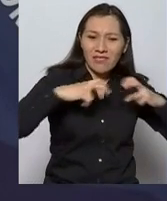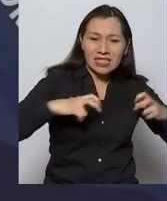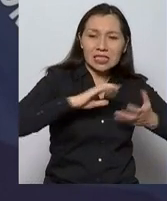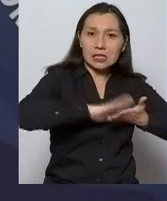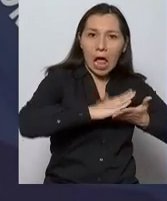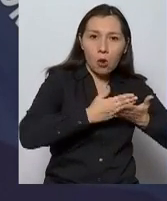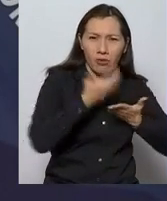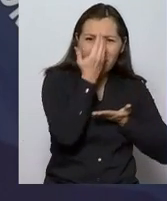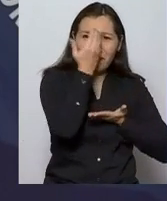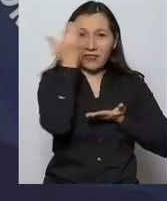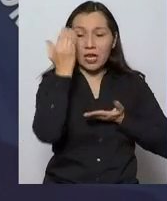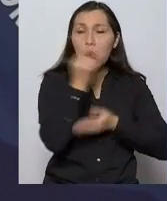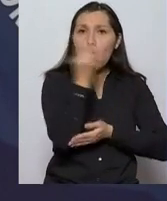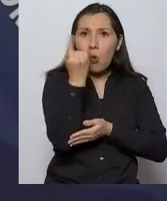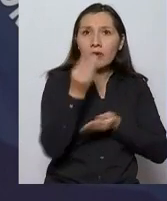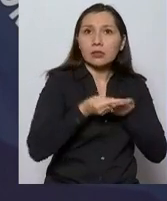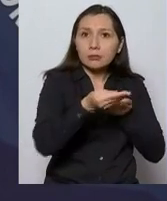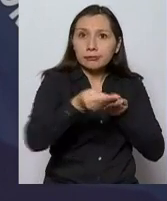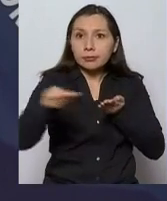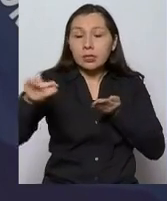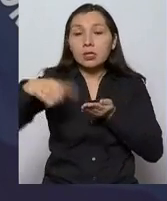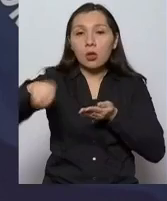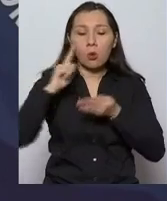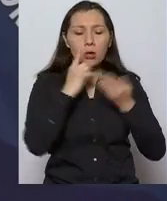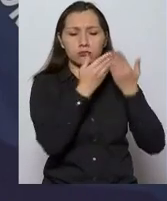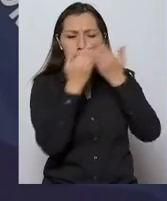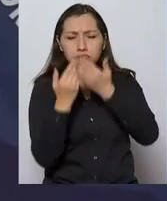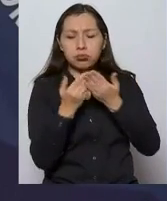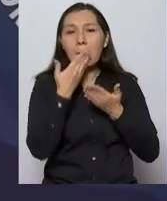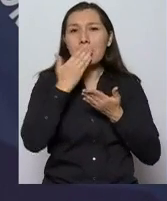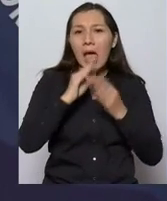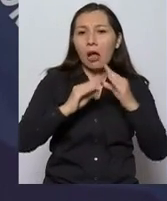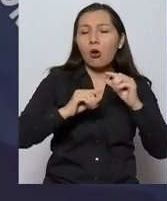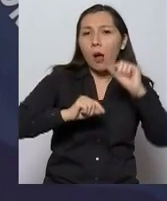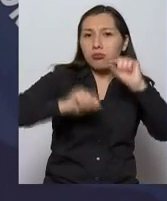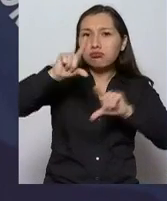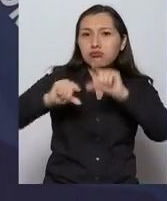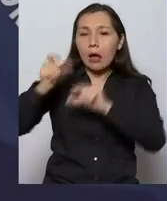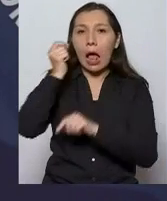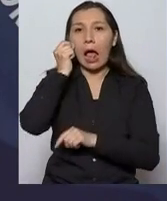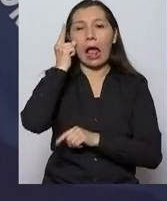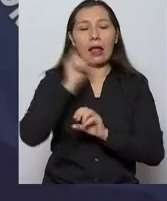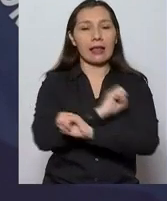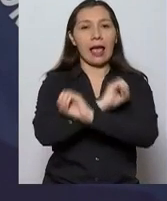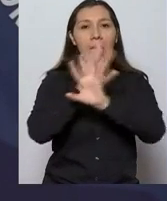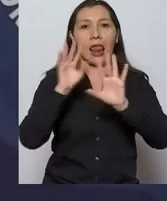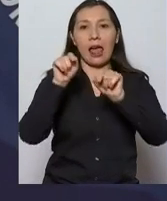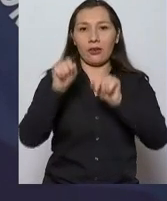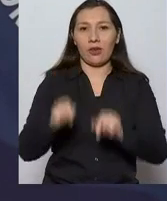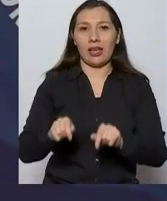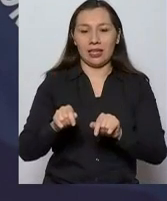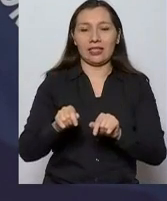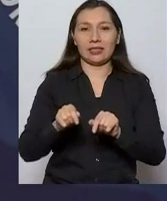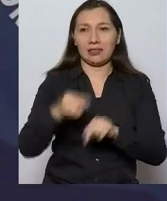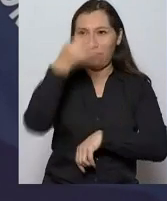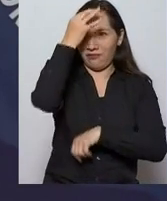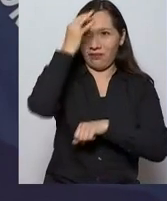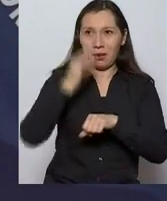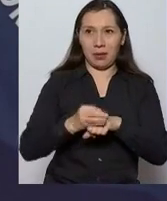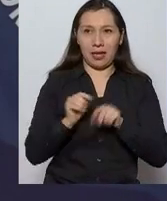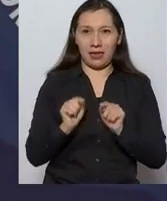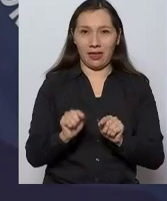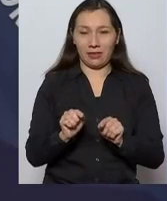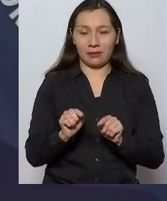epidemiólogos, a los expertos, a las universidades, para hacer un mejor modelamiento y entendimiento de esta